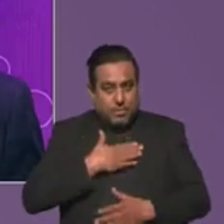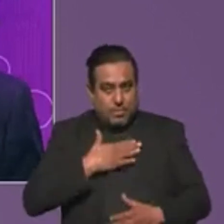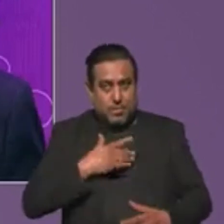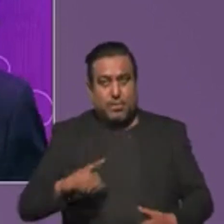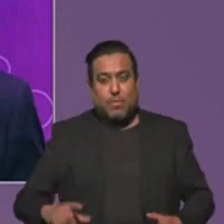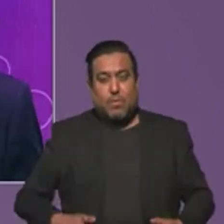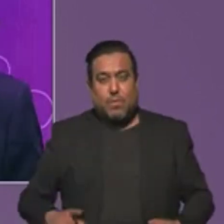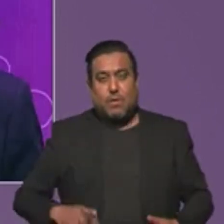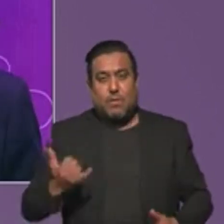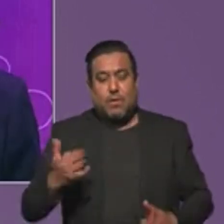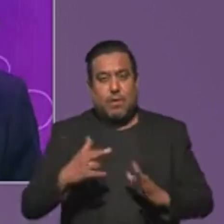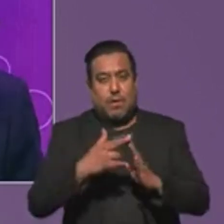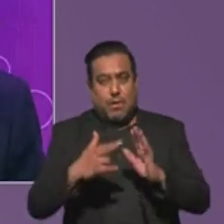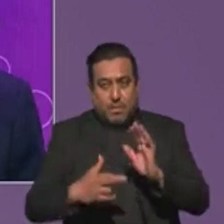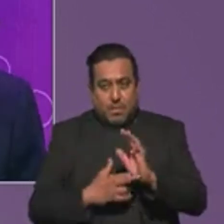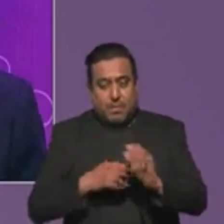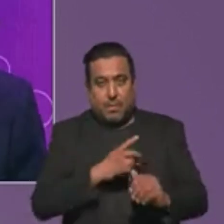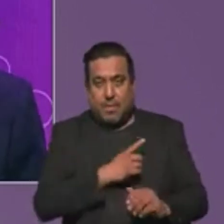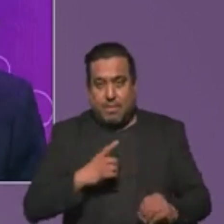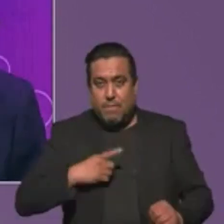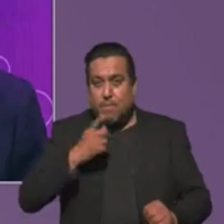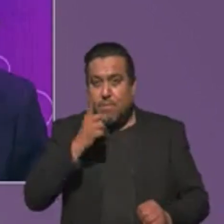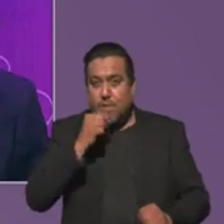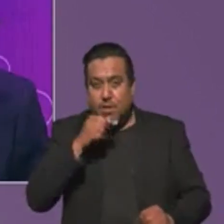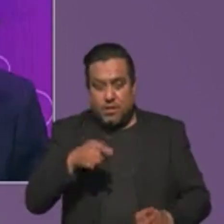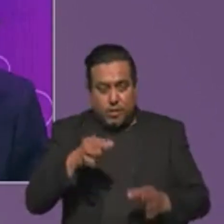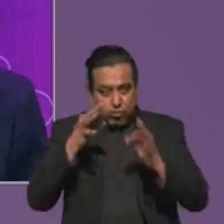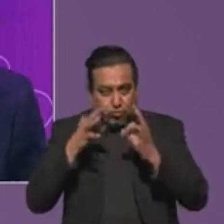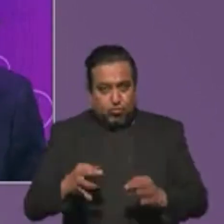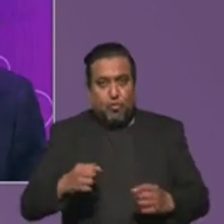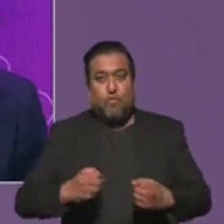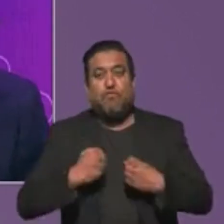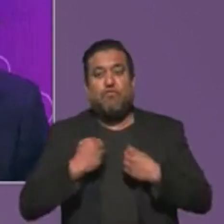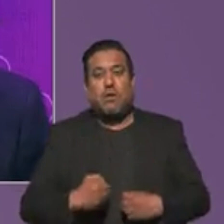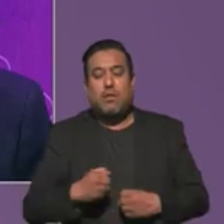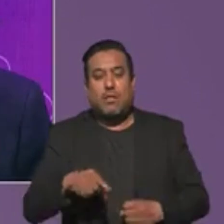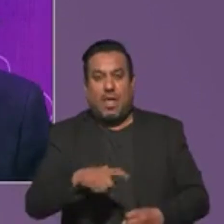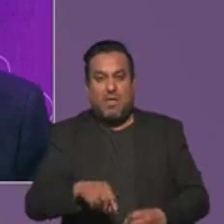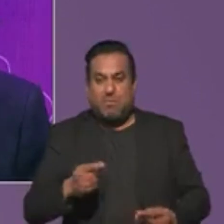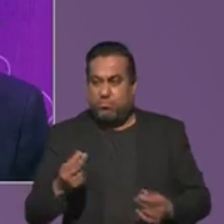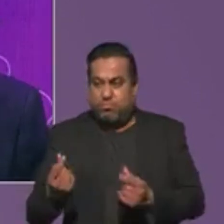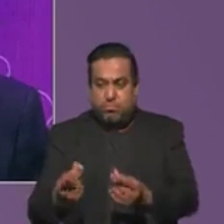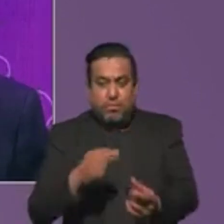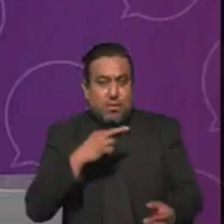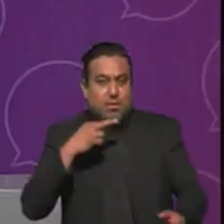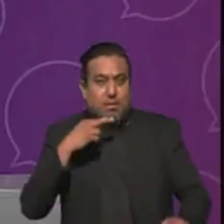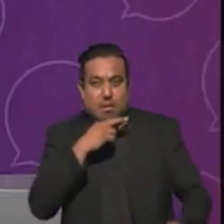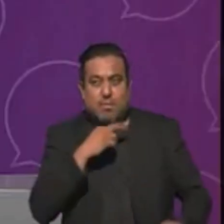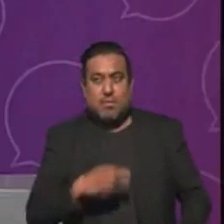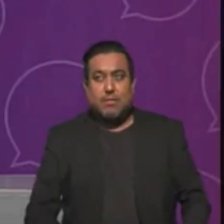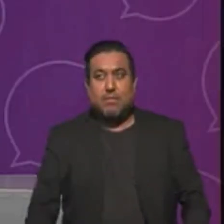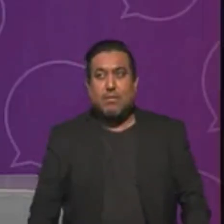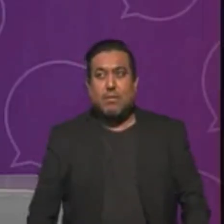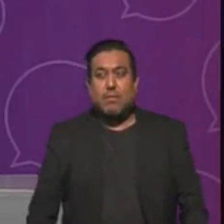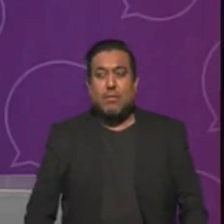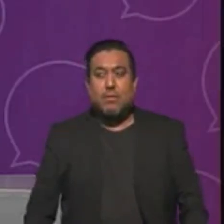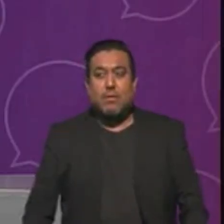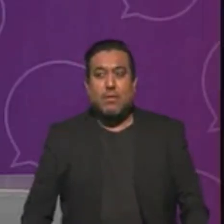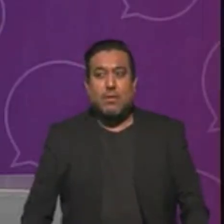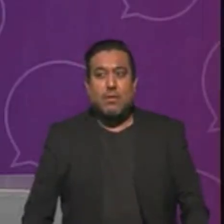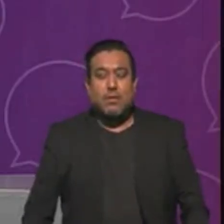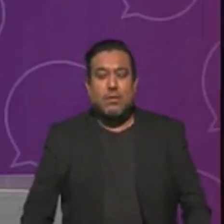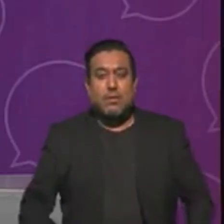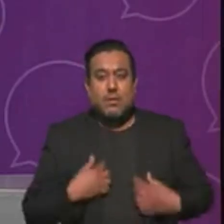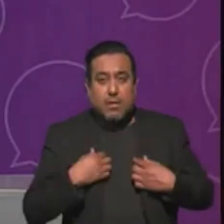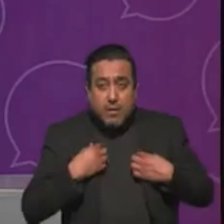y reglamentar para que sea una policía bien armada y fuerte que reaccione a casos de trascendencia Gracias el candidato